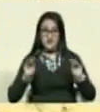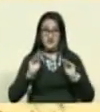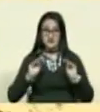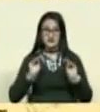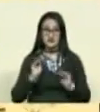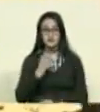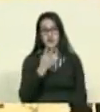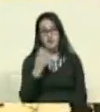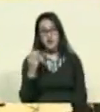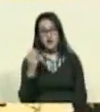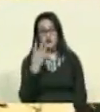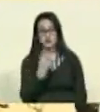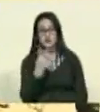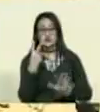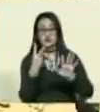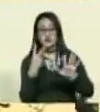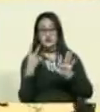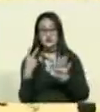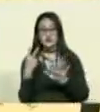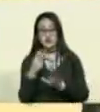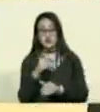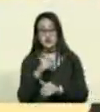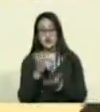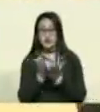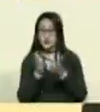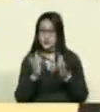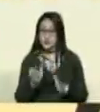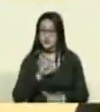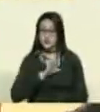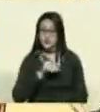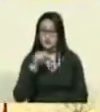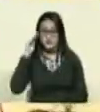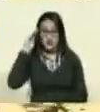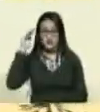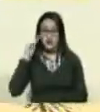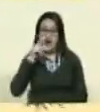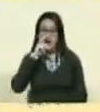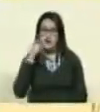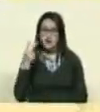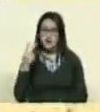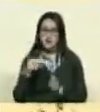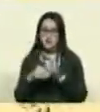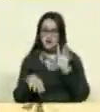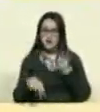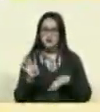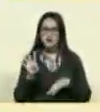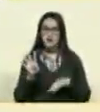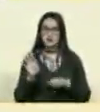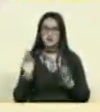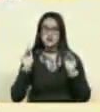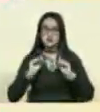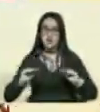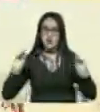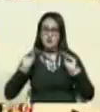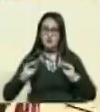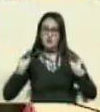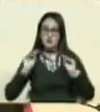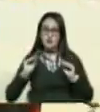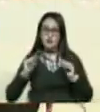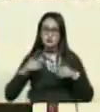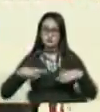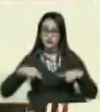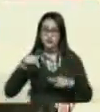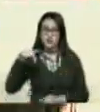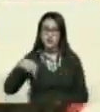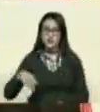estos 477 cadetes que desde el año 2014 vienen formándose en estos espacios.